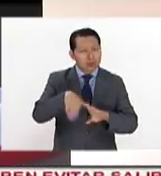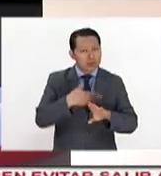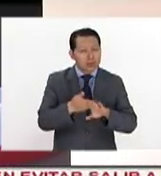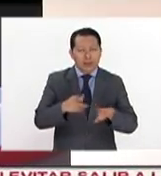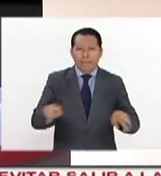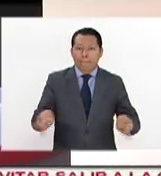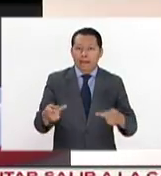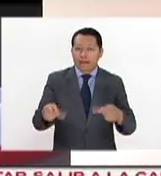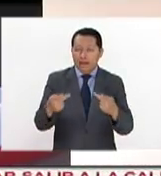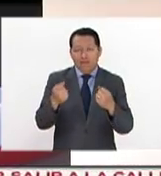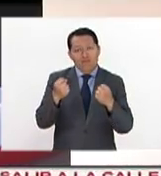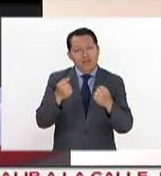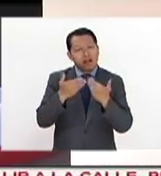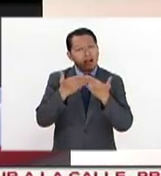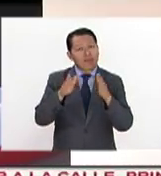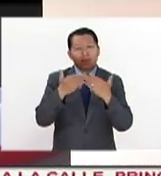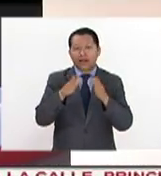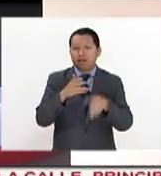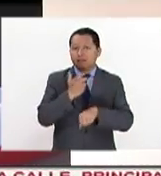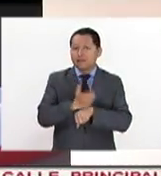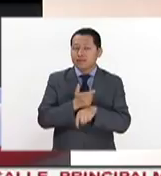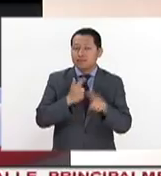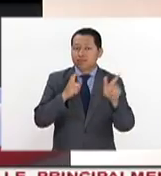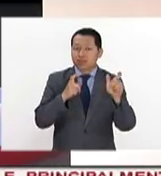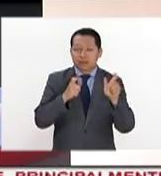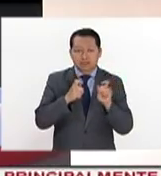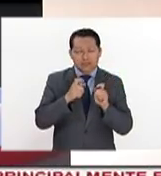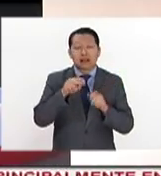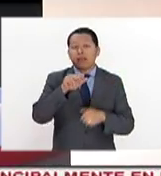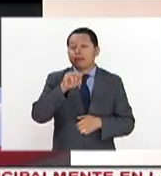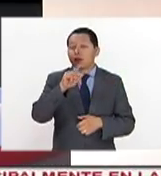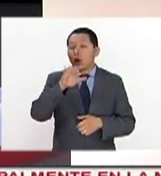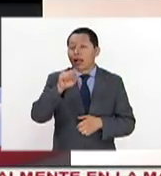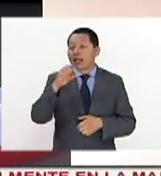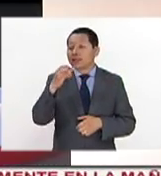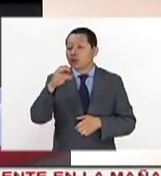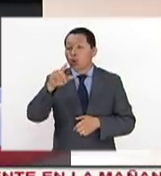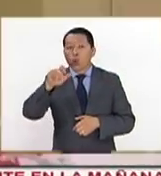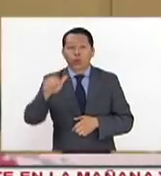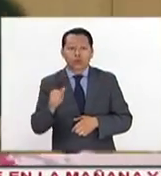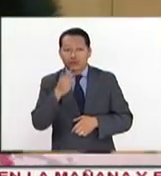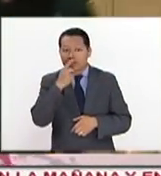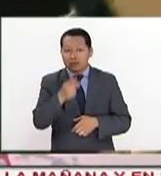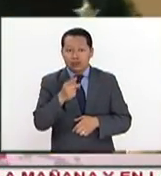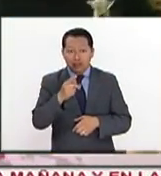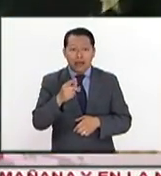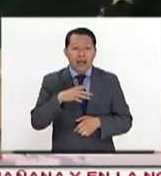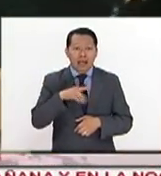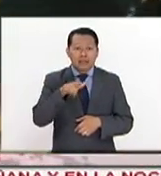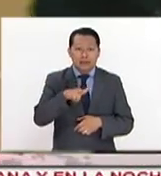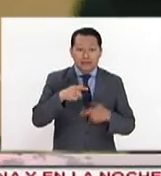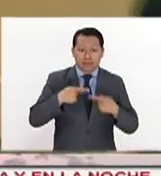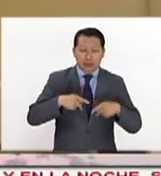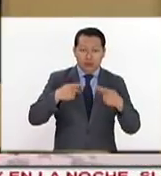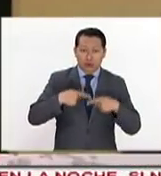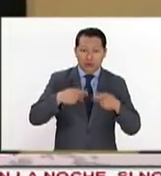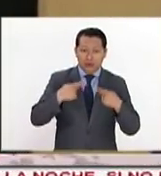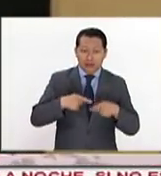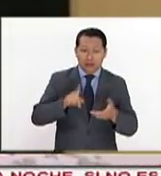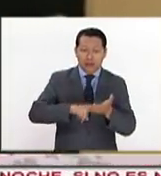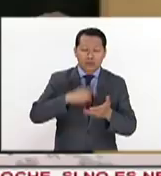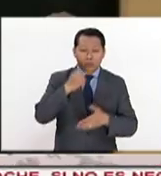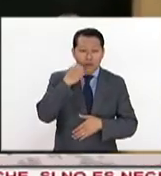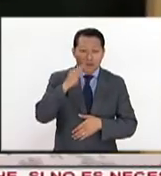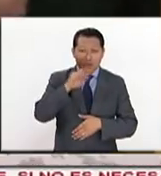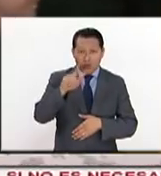tan abierta de armas en la sociedad estadounidense. Por cierto, Nicolás Cruz, el joven acusado de la muerte de 17 personas durante un tiroteo dentro de una escuela